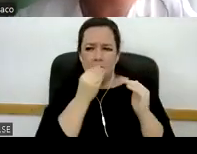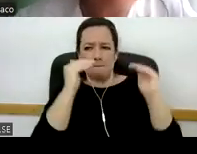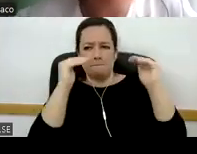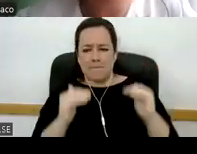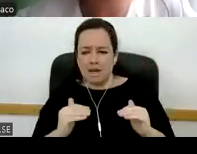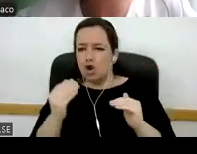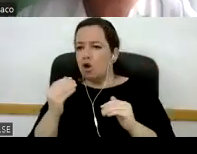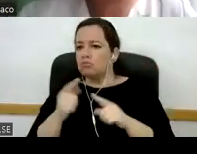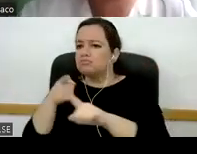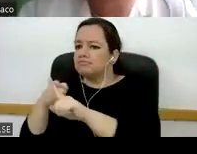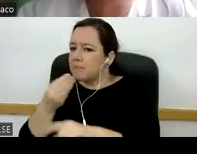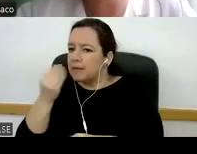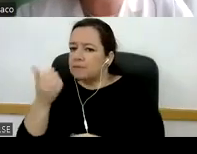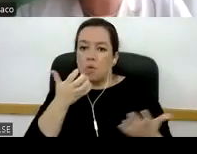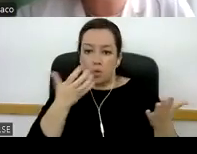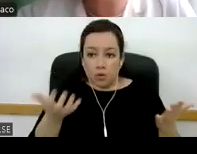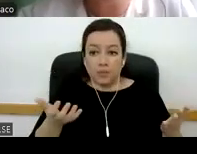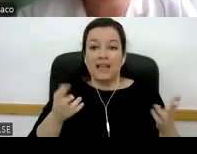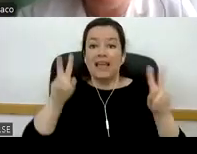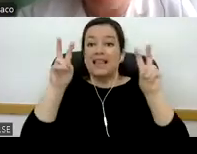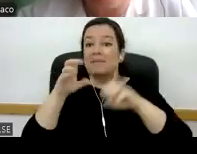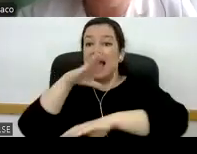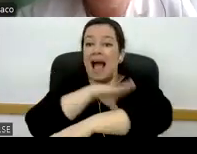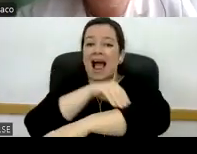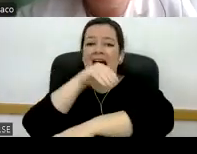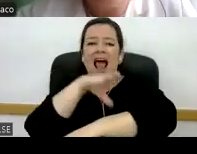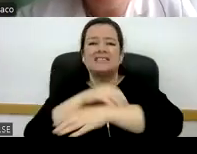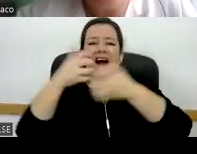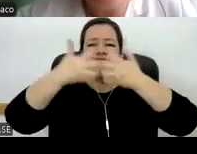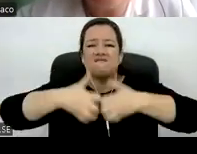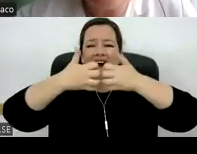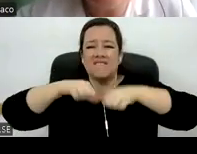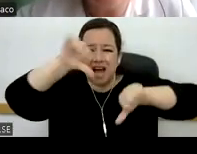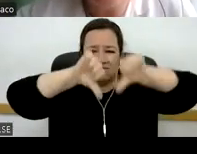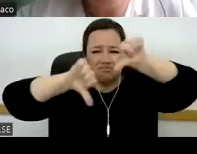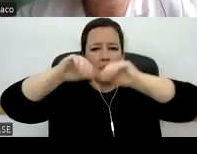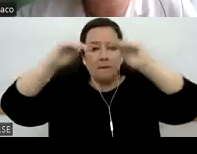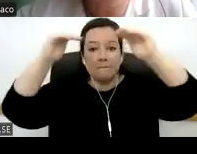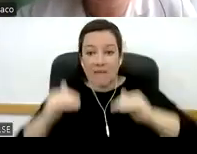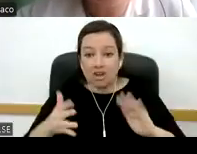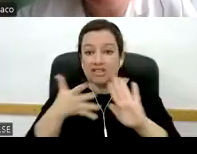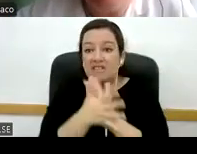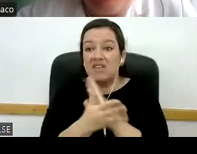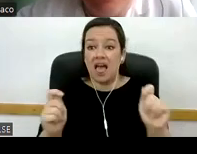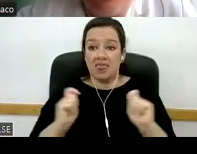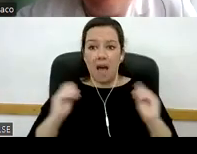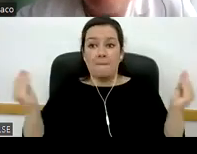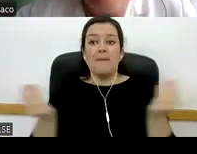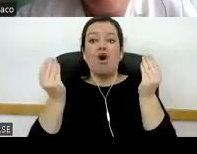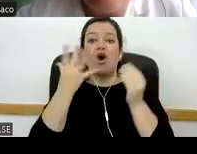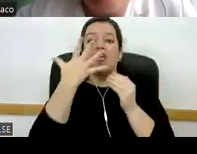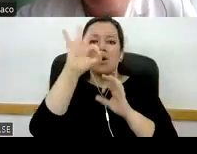despensa determinados productos, como por ejemplo, si disminuimos las grasas saturadas, el riesgo cardiovascular lo podemos mejorar hasta en un